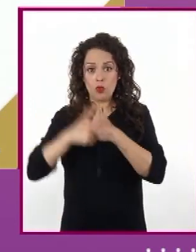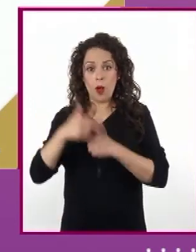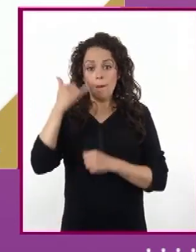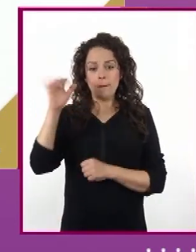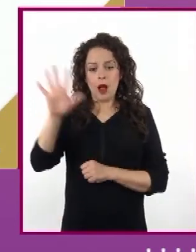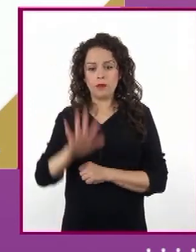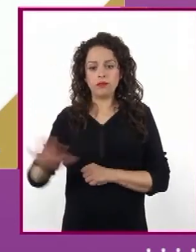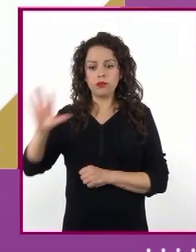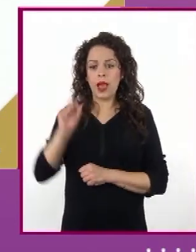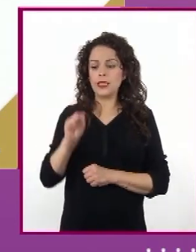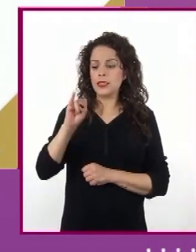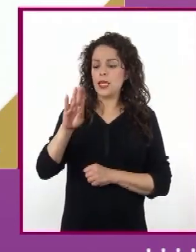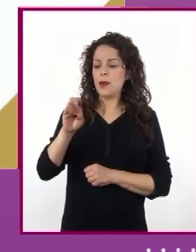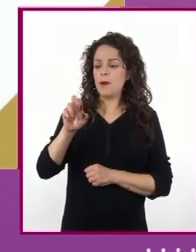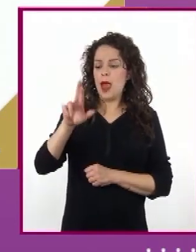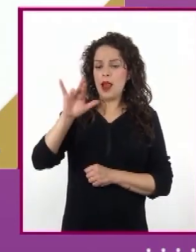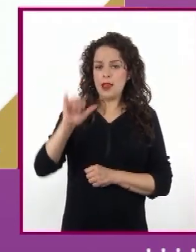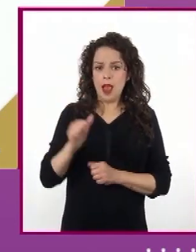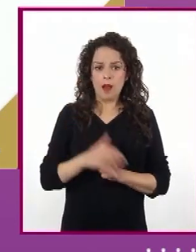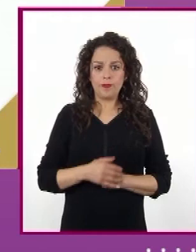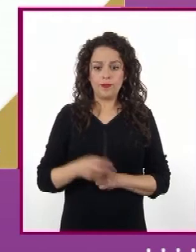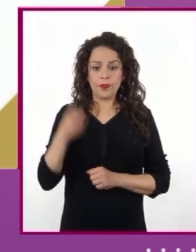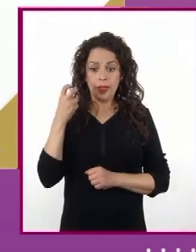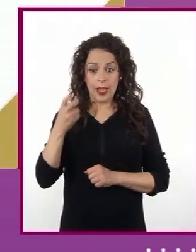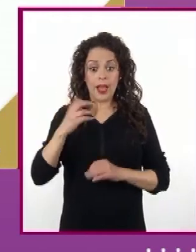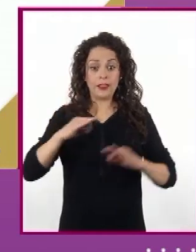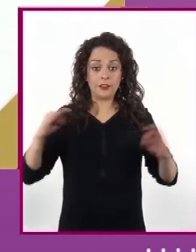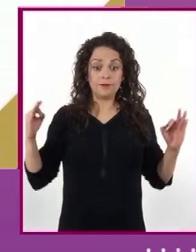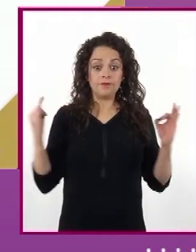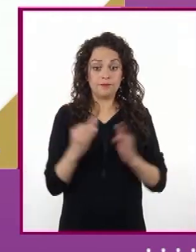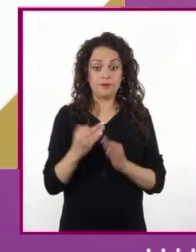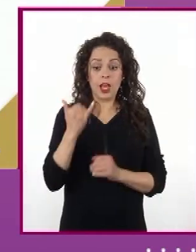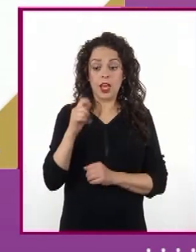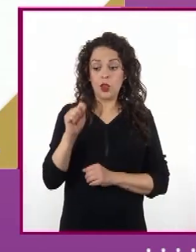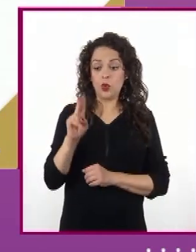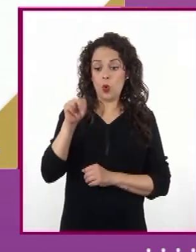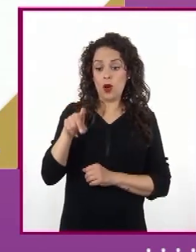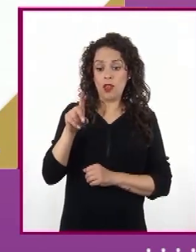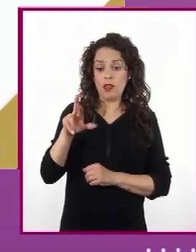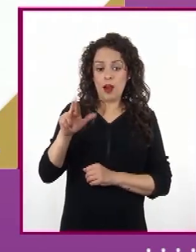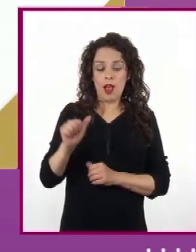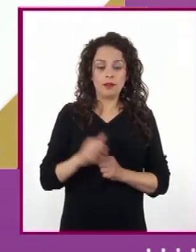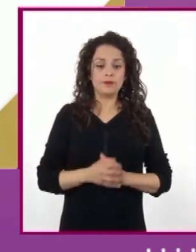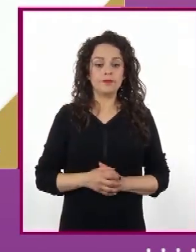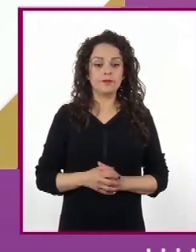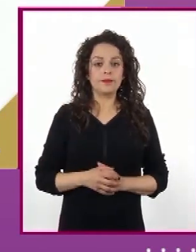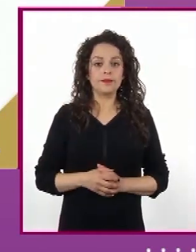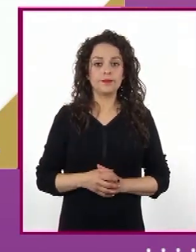Siberia, entre el clima estepario frío y la tundra.